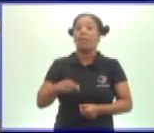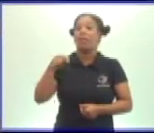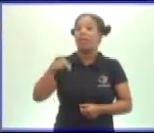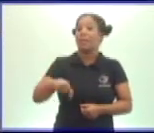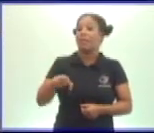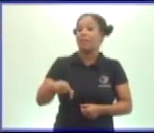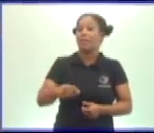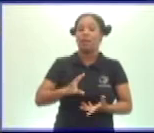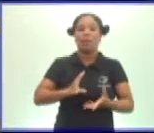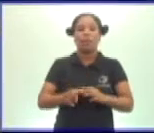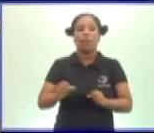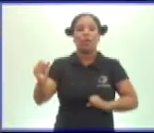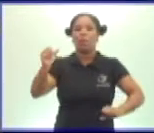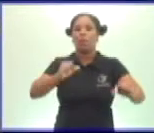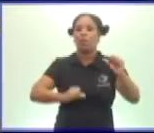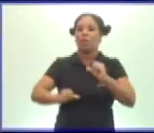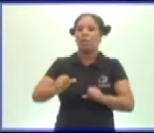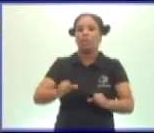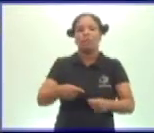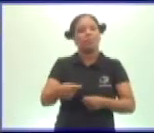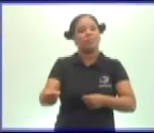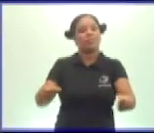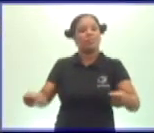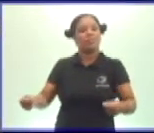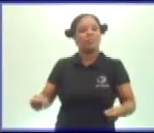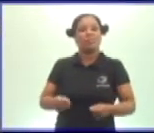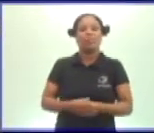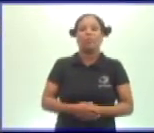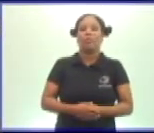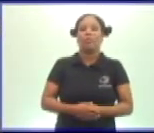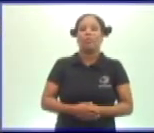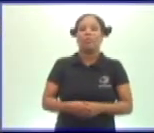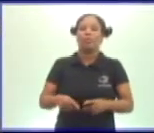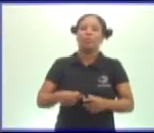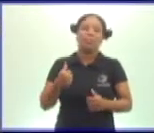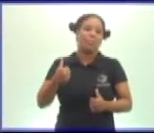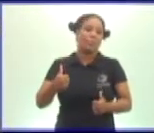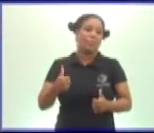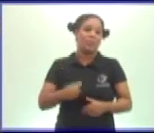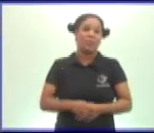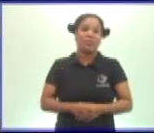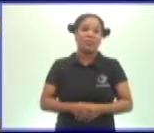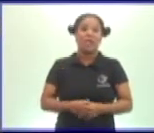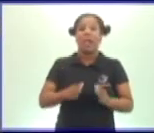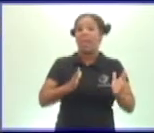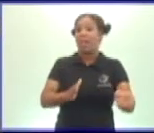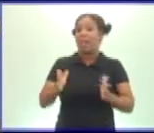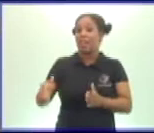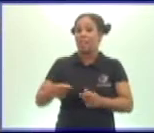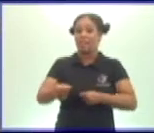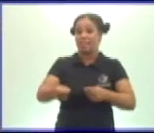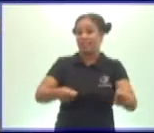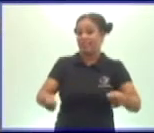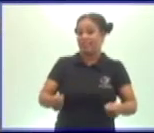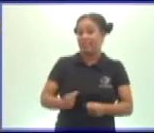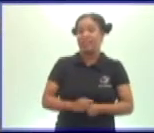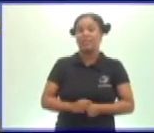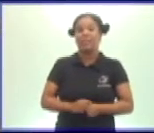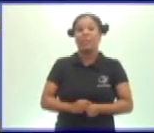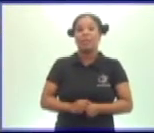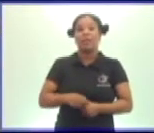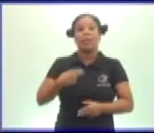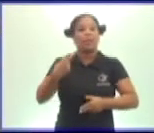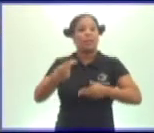la sustancia que se distribuye. Pues bien, la fase dispersa, que es la